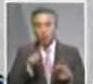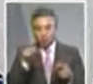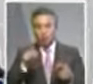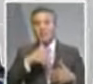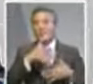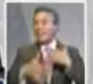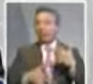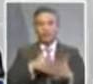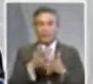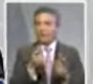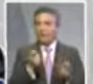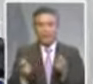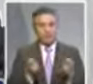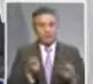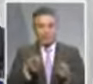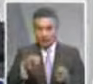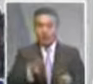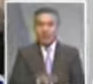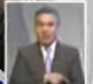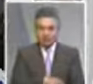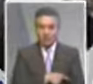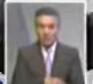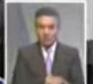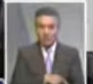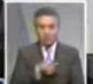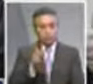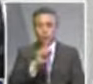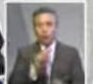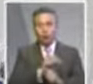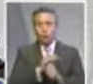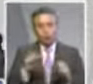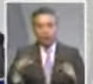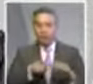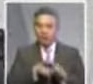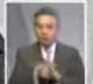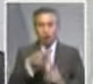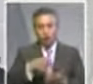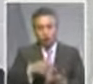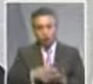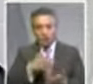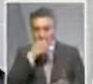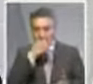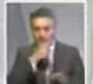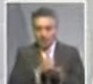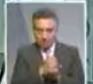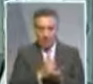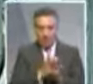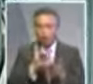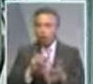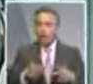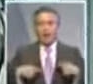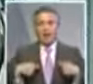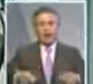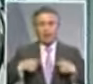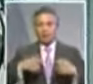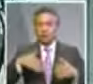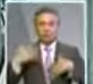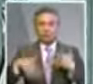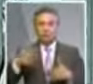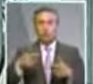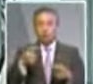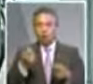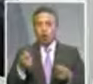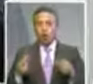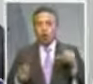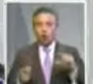catástrofe financiera para las familias, que hace que no puedan acceder a fármacos o cuando tienen gastos catastróficos por copagos,